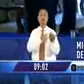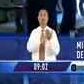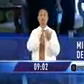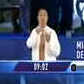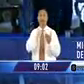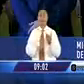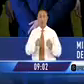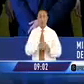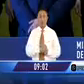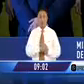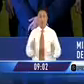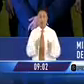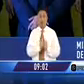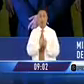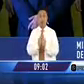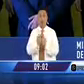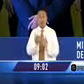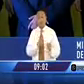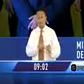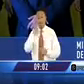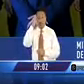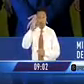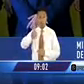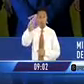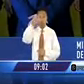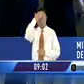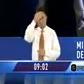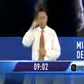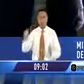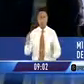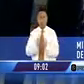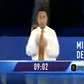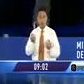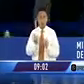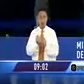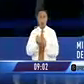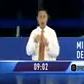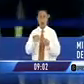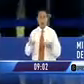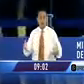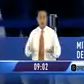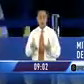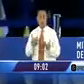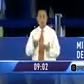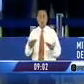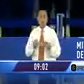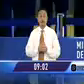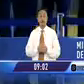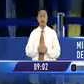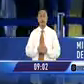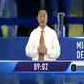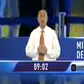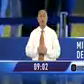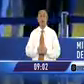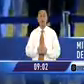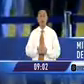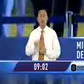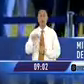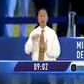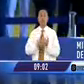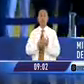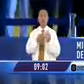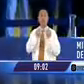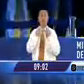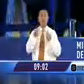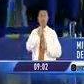ministeriales irán de la mano con el plan de gobierno de Daniel Noboa, el cual impulsará obras financiadas con recursos públicos